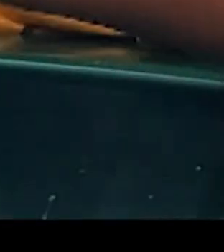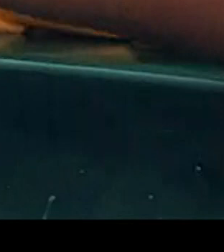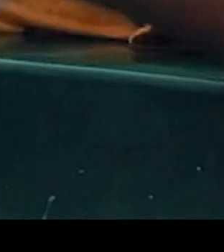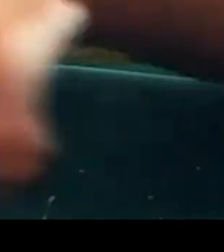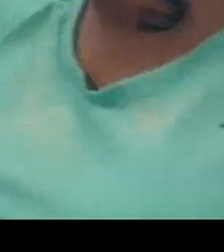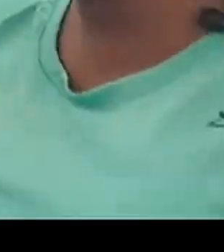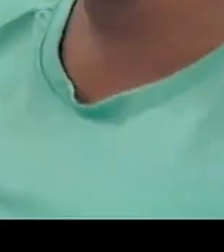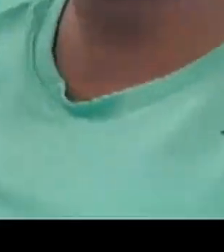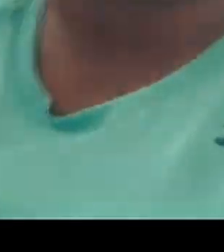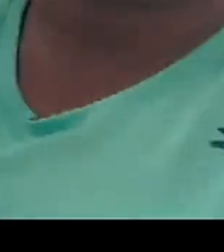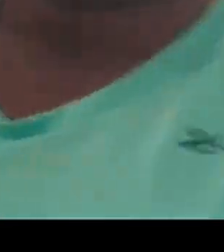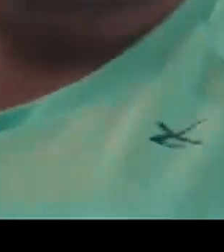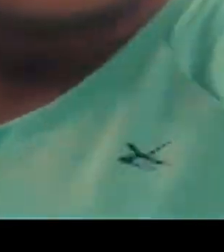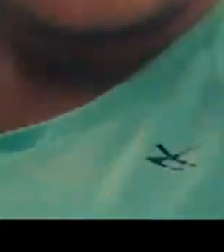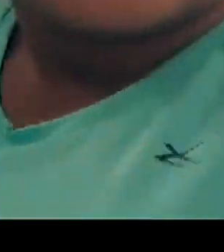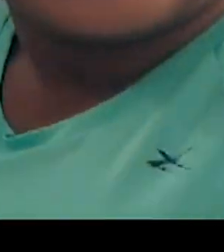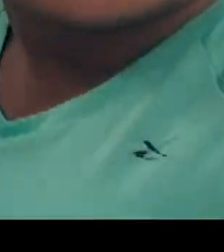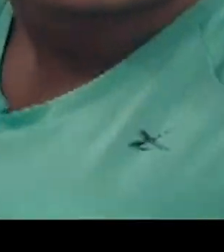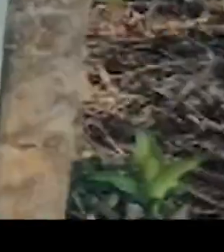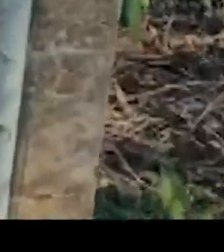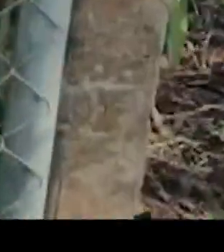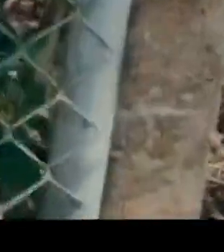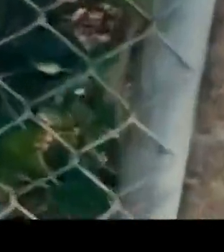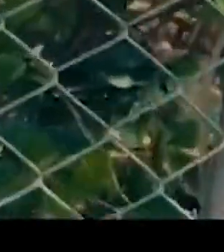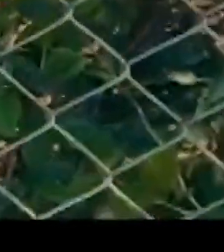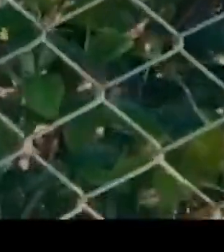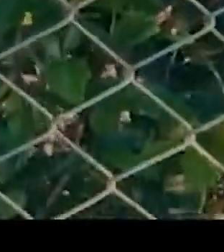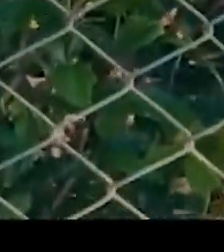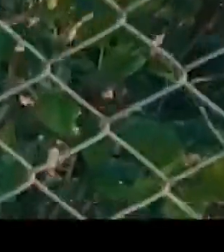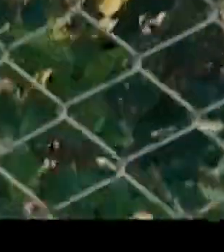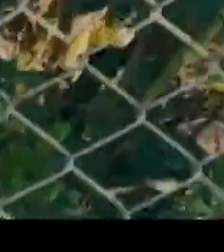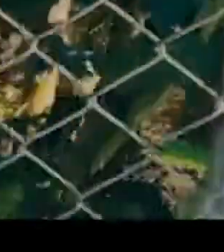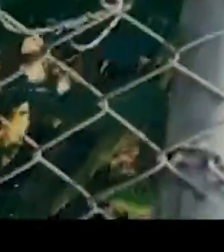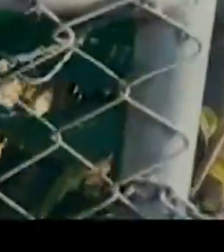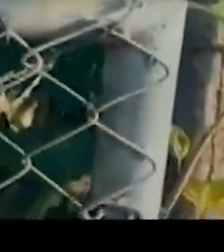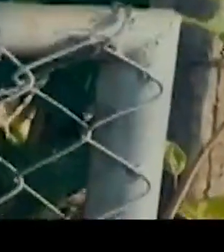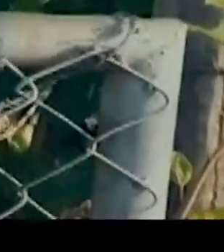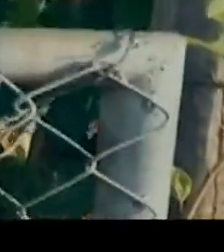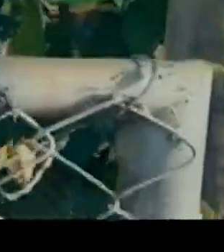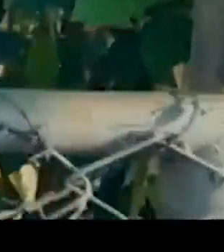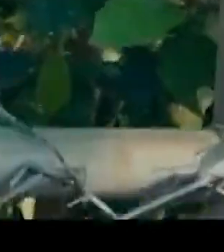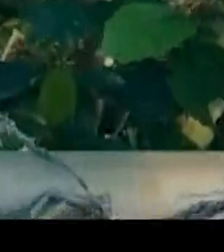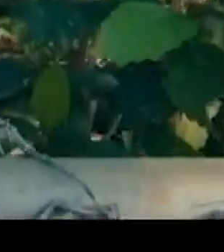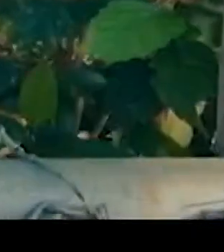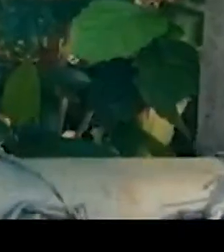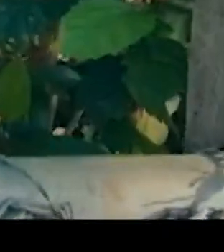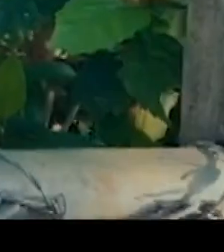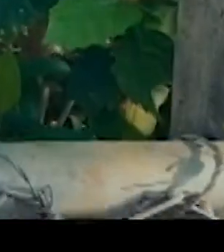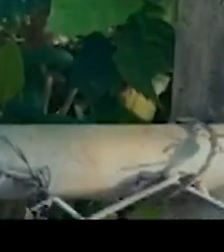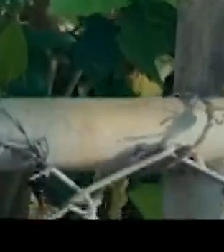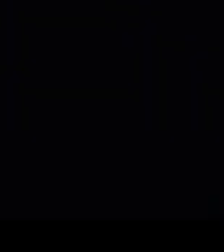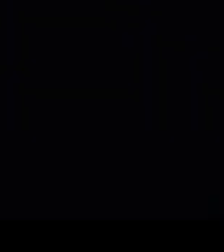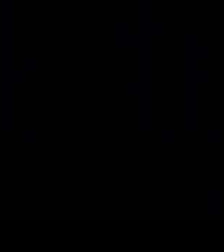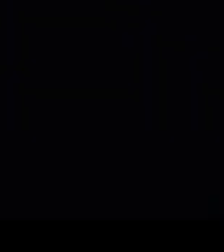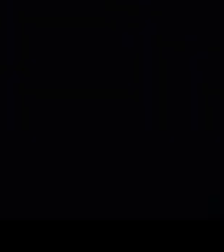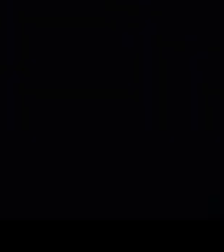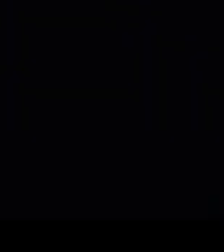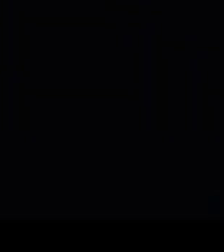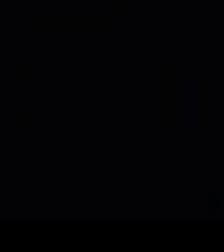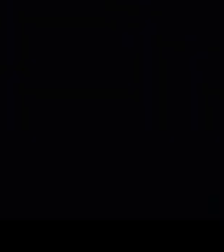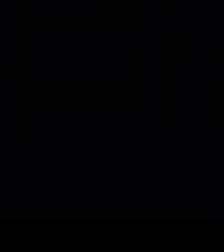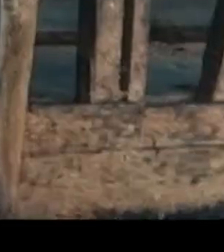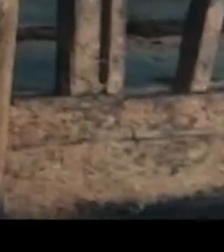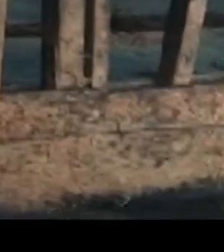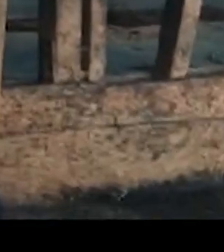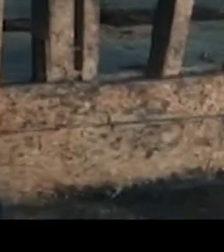como hijos, como pareja Me vinieron a regalar queque y como vecinos. Hoy